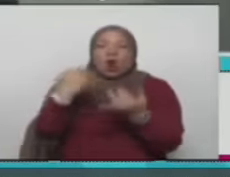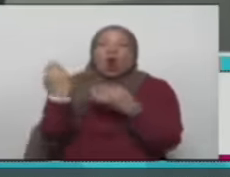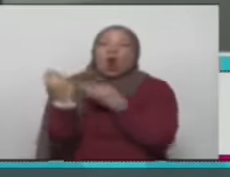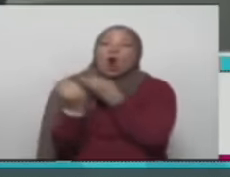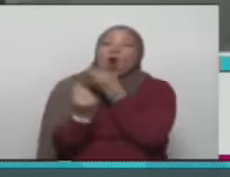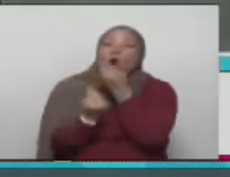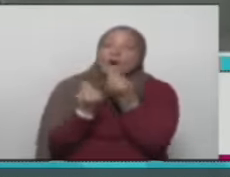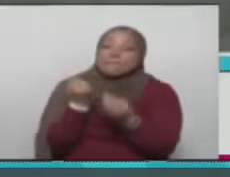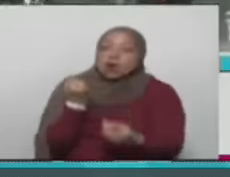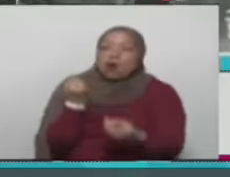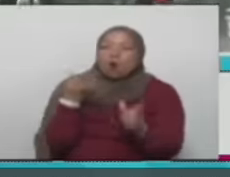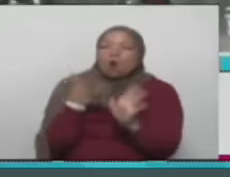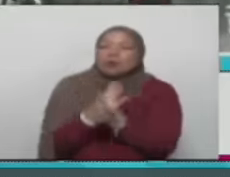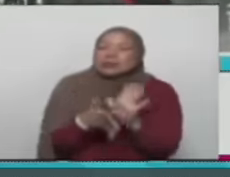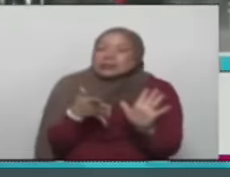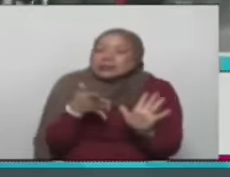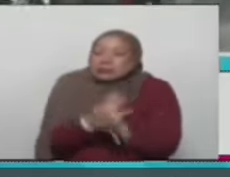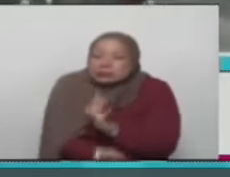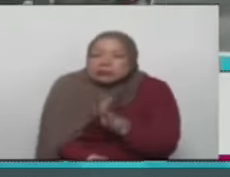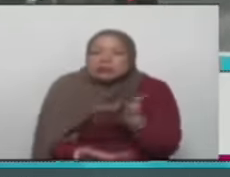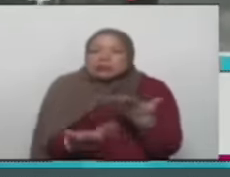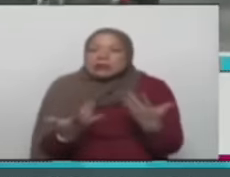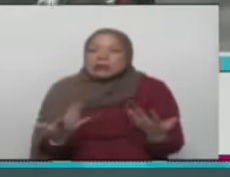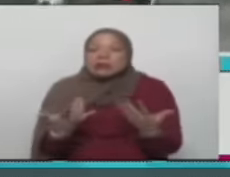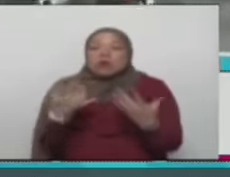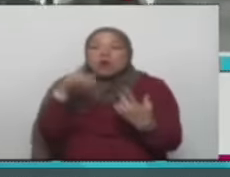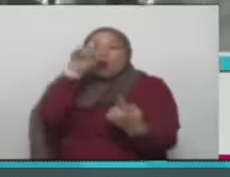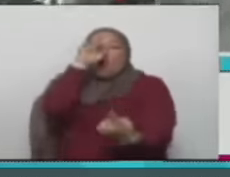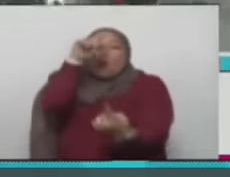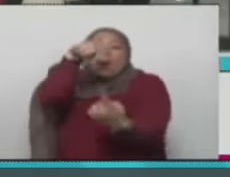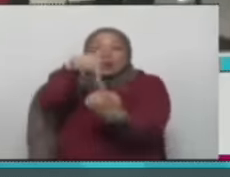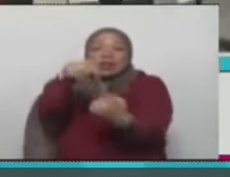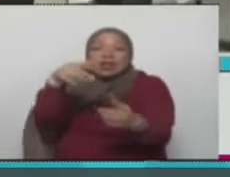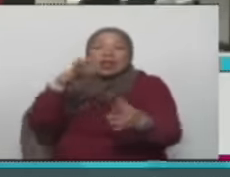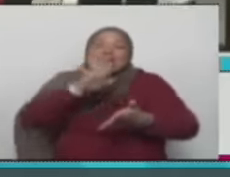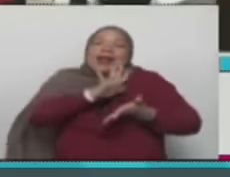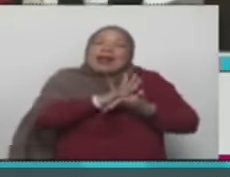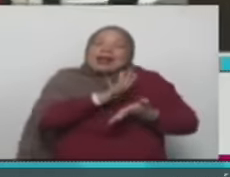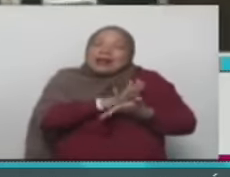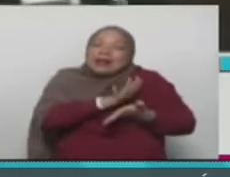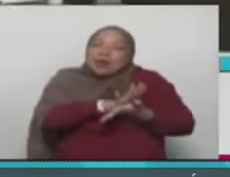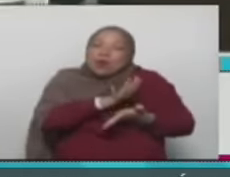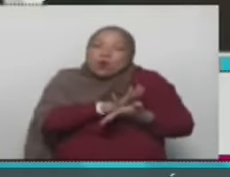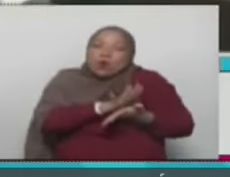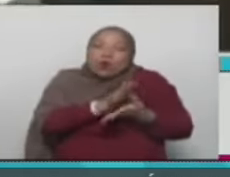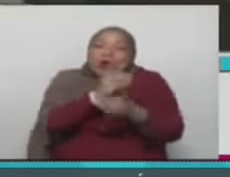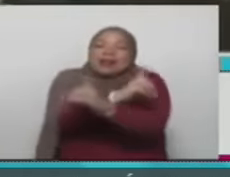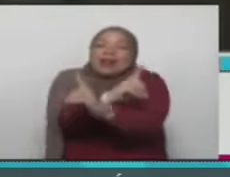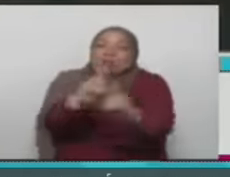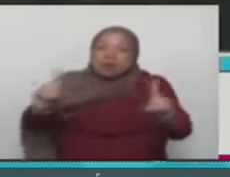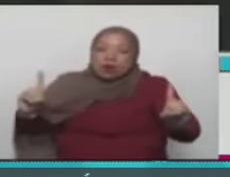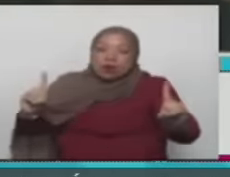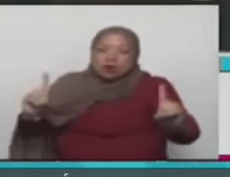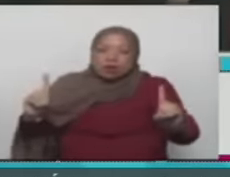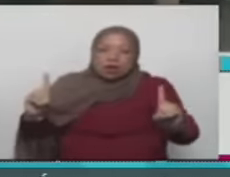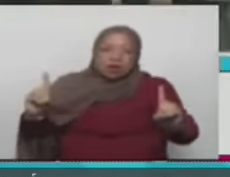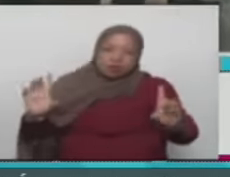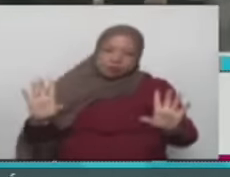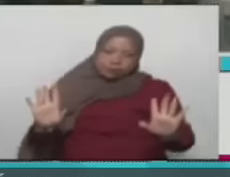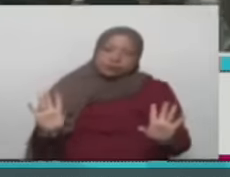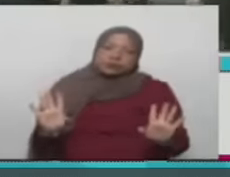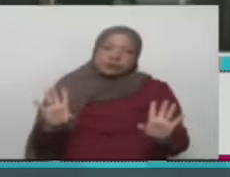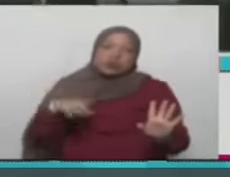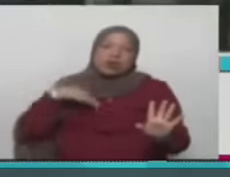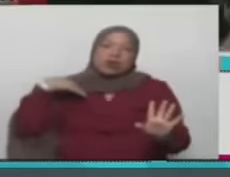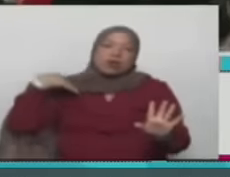básicamente su objetivo final es mantener la estabilidad democrática por una parte,